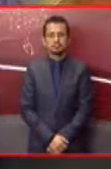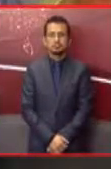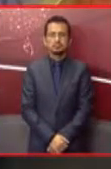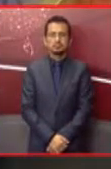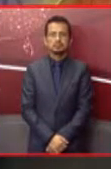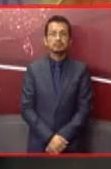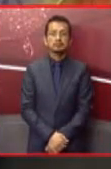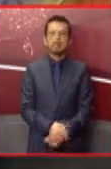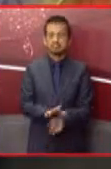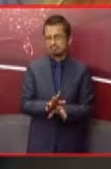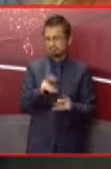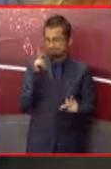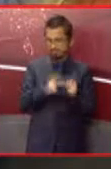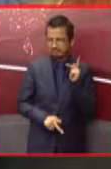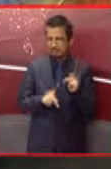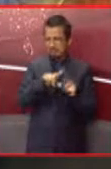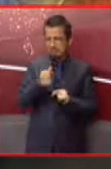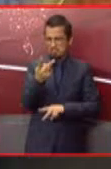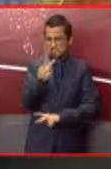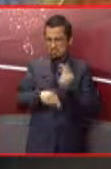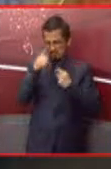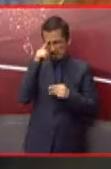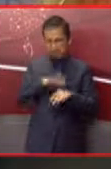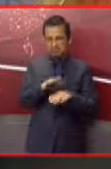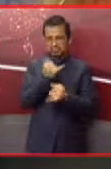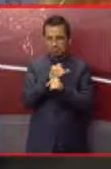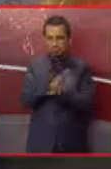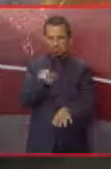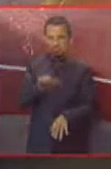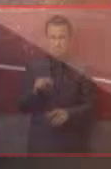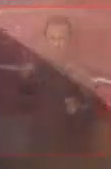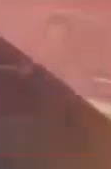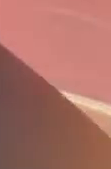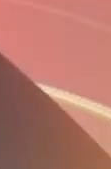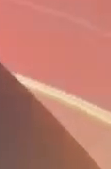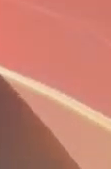Vamos a un corte y regresamos con más información en este su resumen semanal.